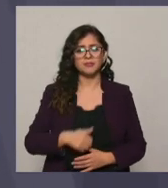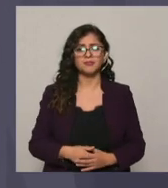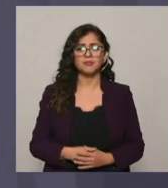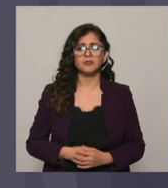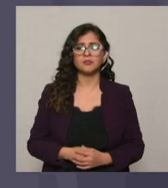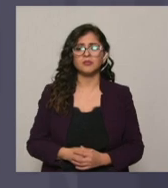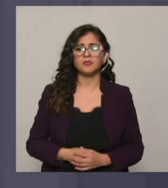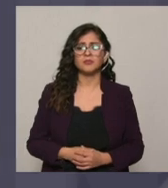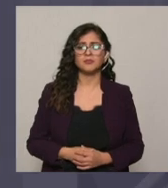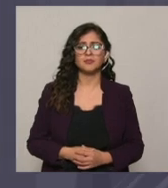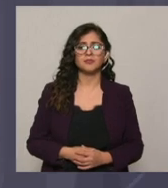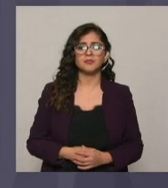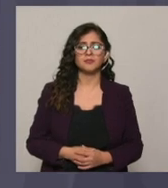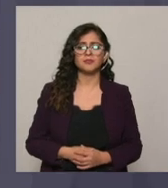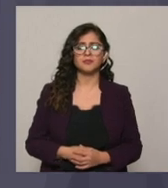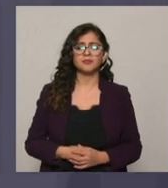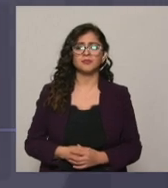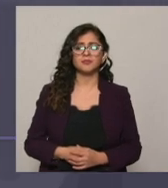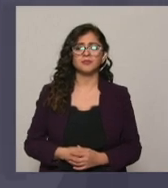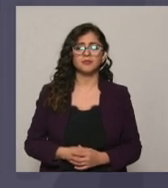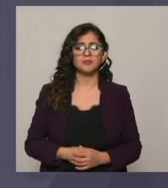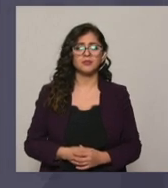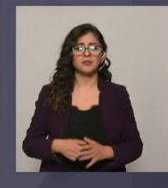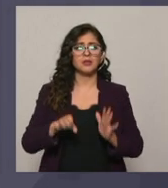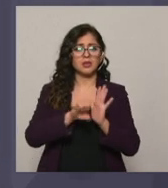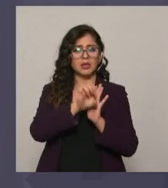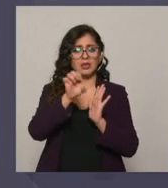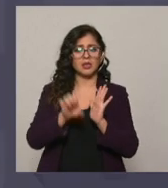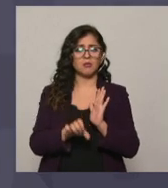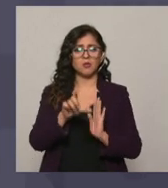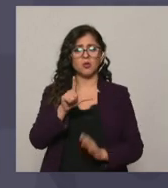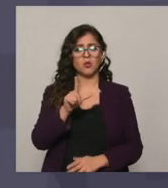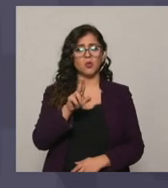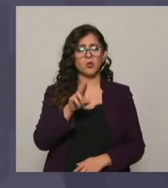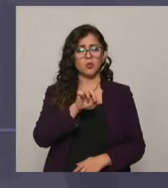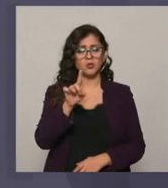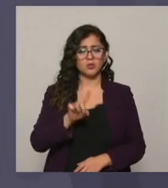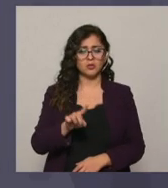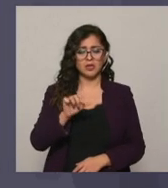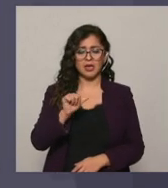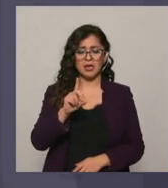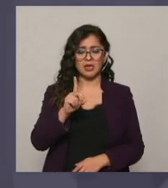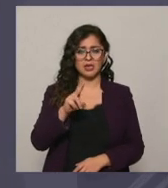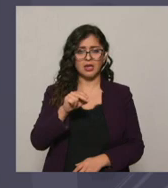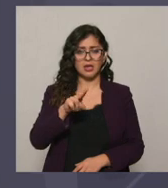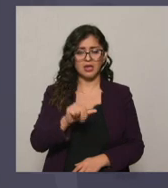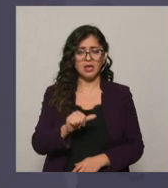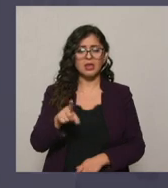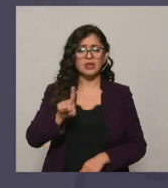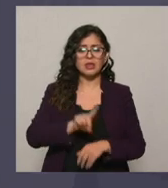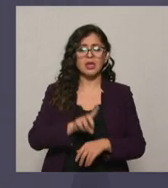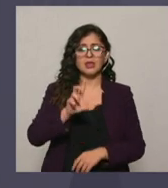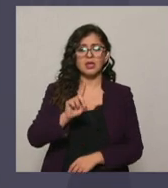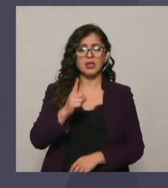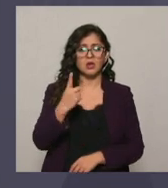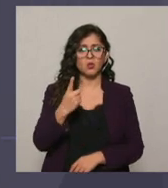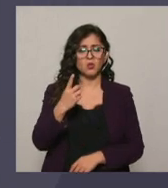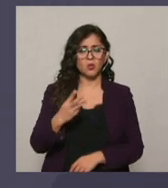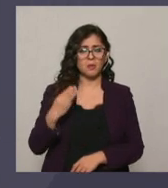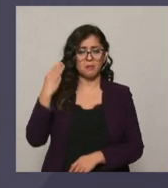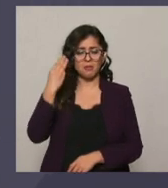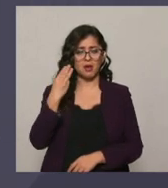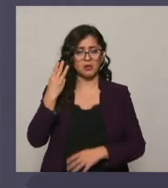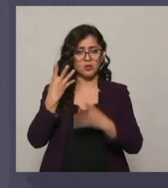Tenemos, por ejemplo, el caso de Luz Adriana, que fue una chica desaparecida el 31 de marzo y